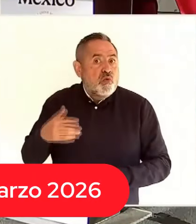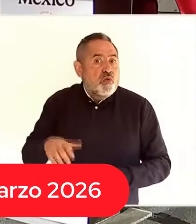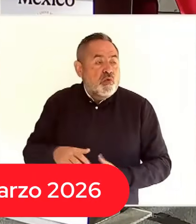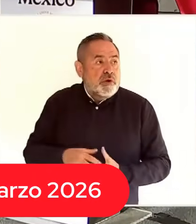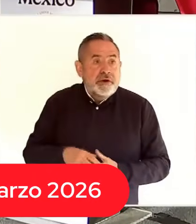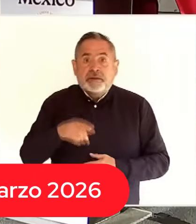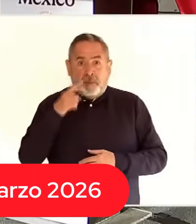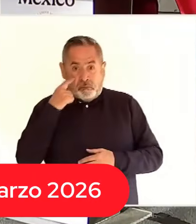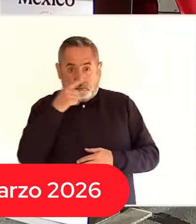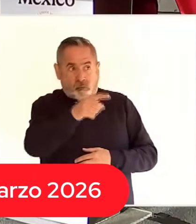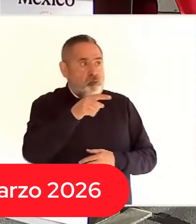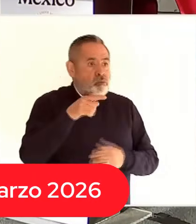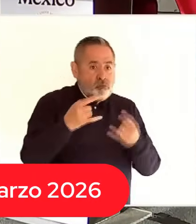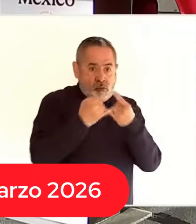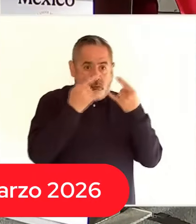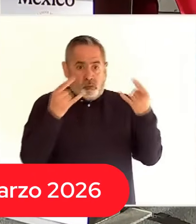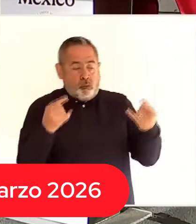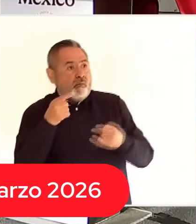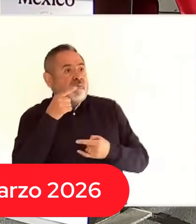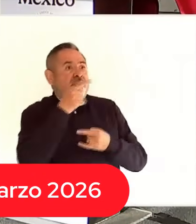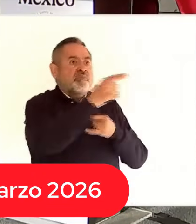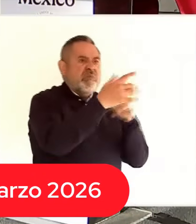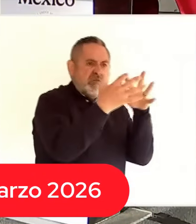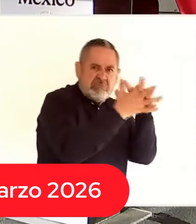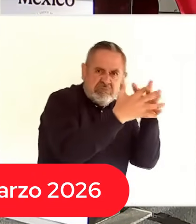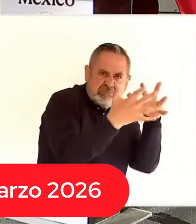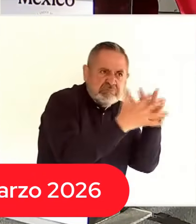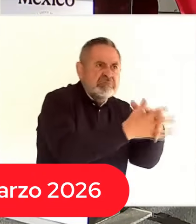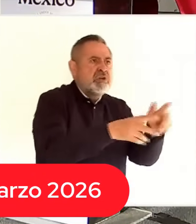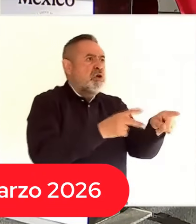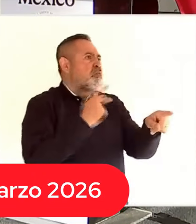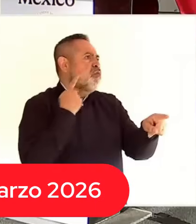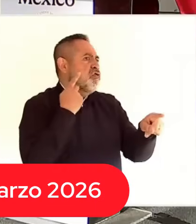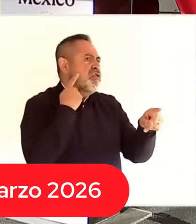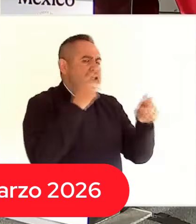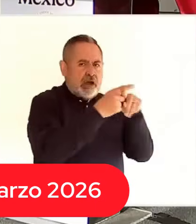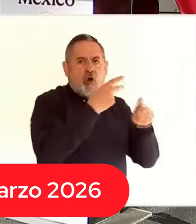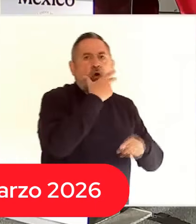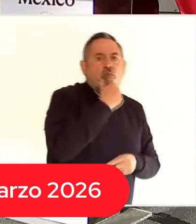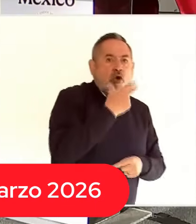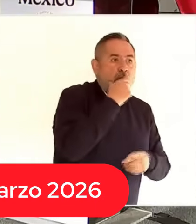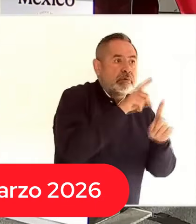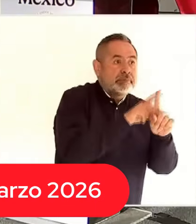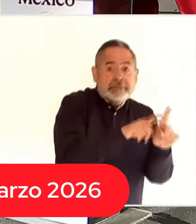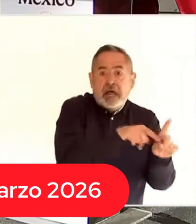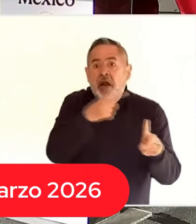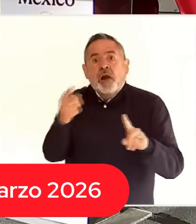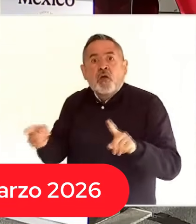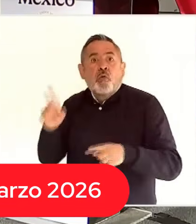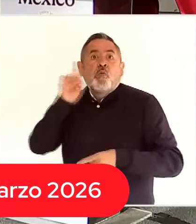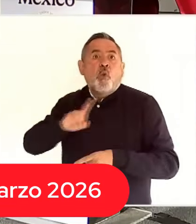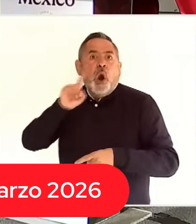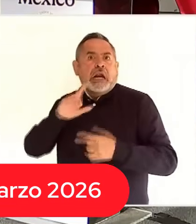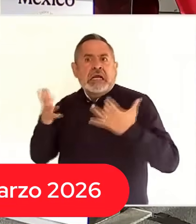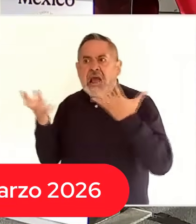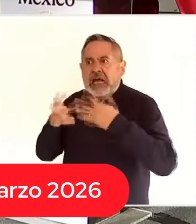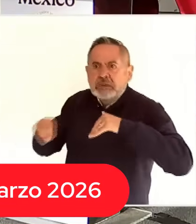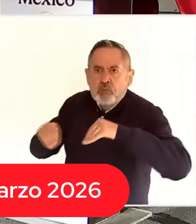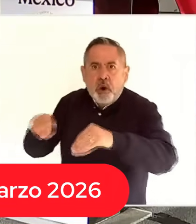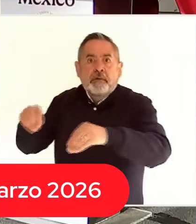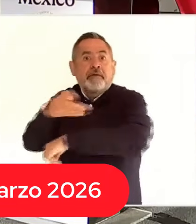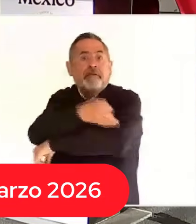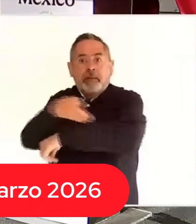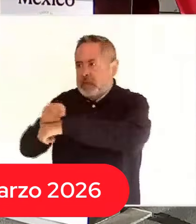de batalla o en la arena política, ellas sostenían la retaguardia, protegían